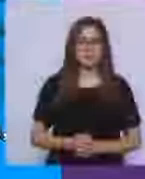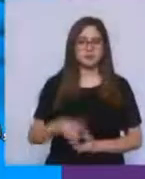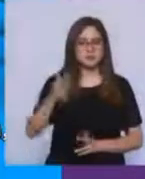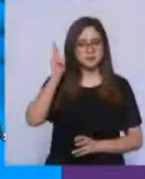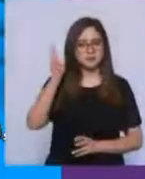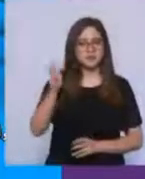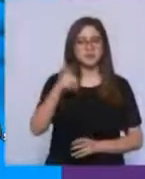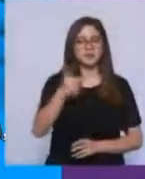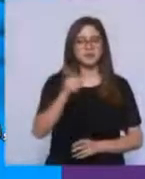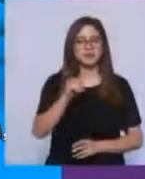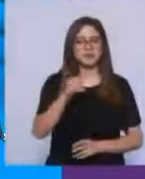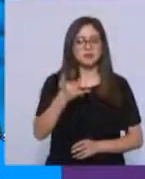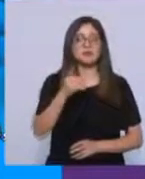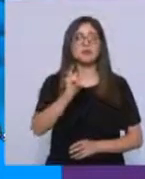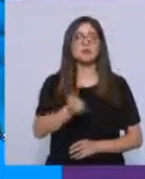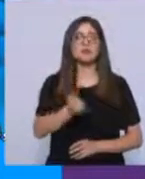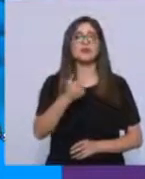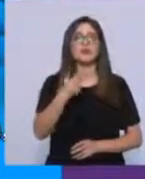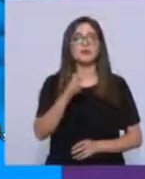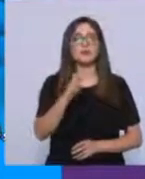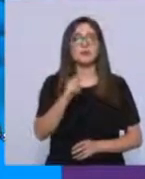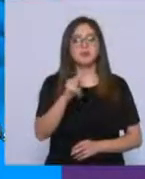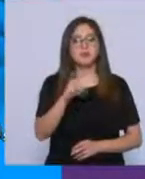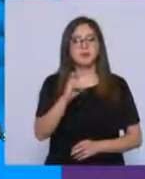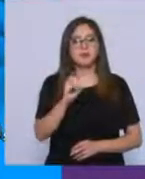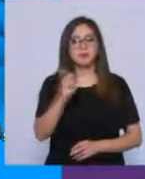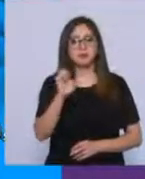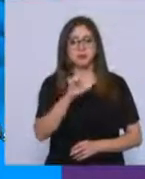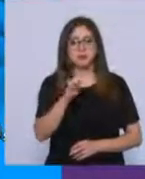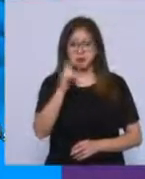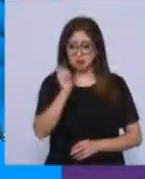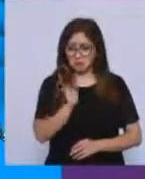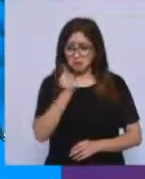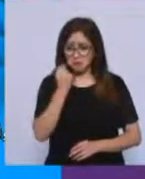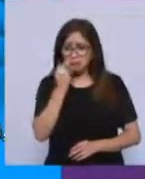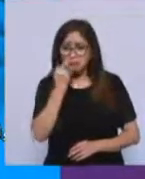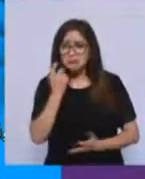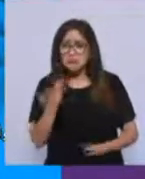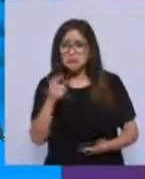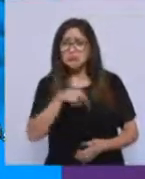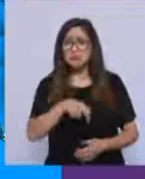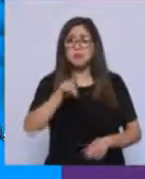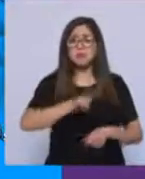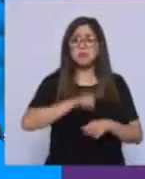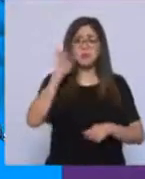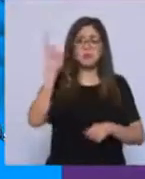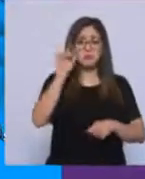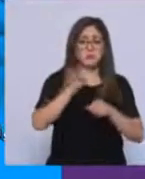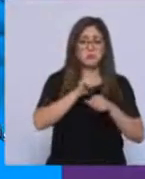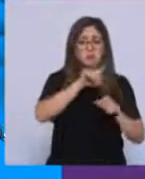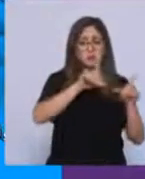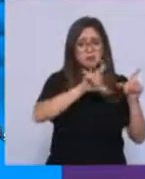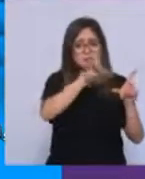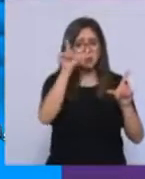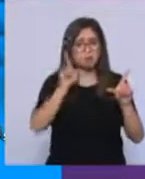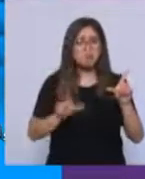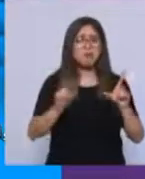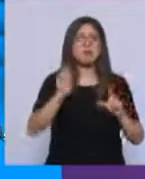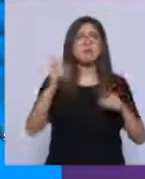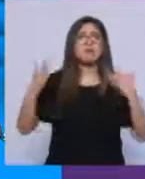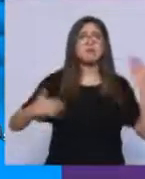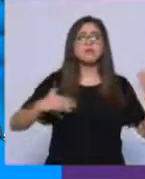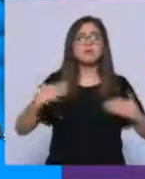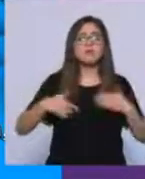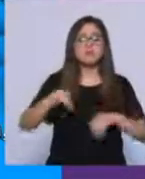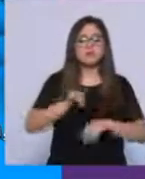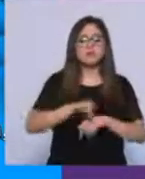Hola, mi nombre es Gaby y soy heterosexual y eso no importa. ¿Por qué? Porque el día de hoy por ley federal y a nivel nacional celebramos